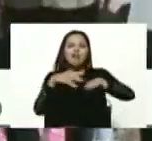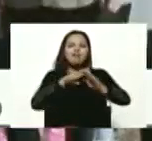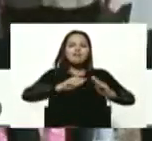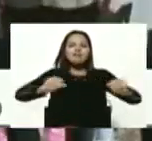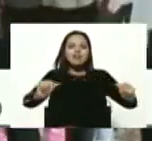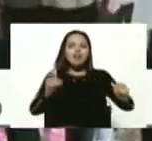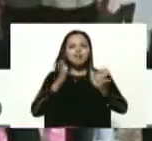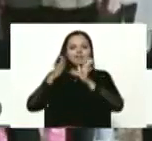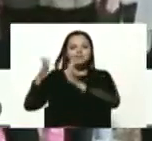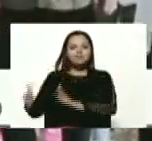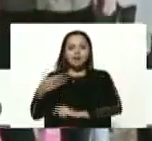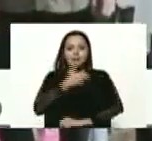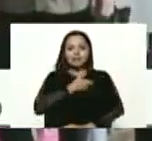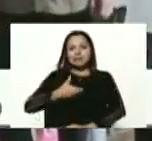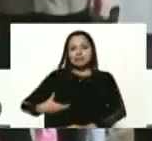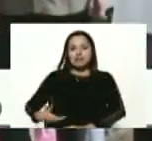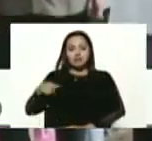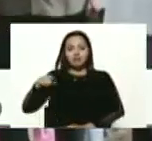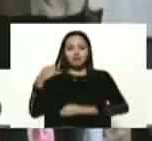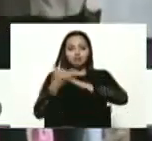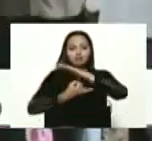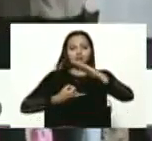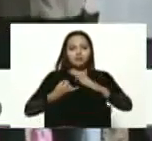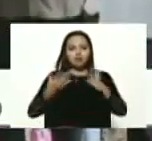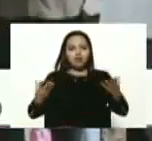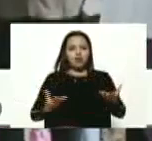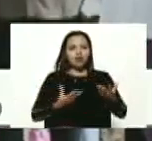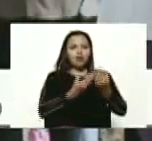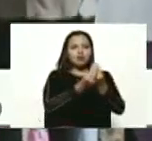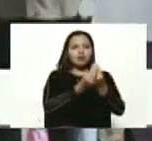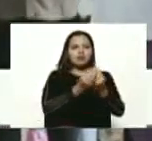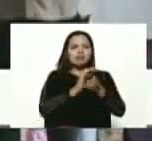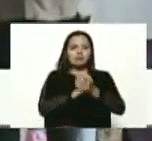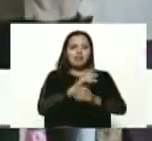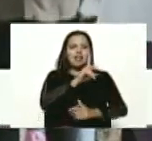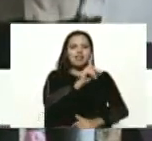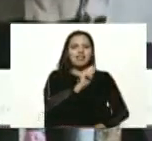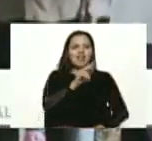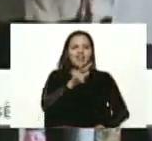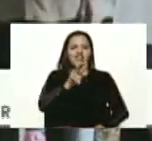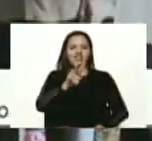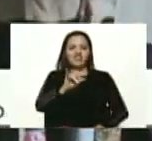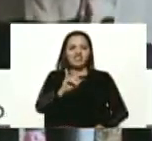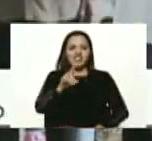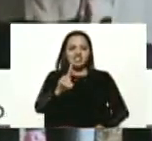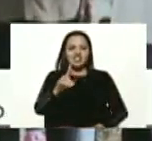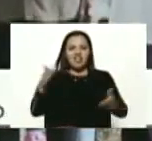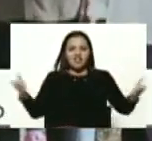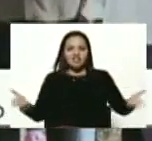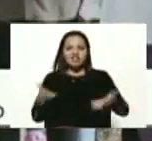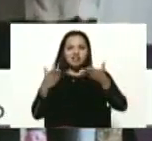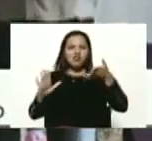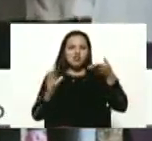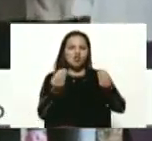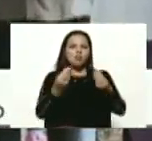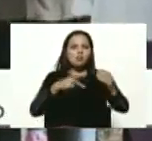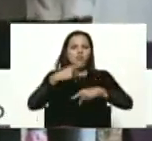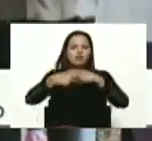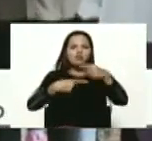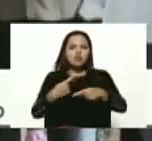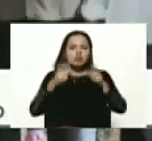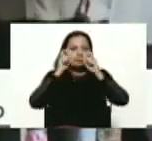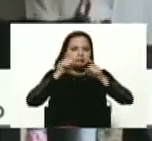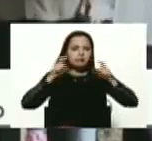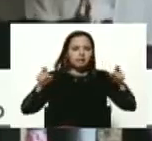aquí está conmigo el presidente de esta institución, el compañero David Hernández, y avanzando, luego del proceso de formación